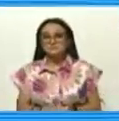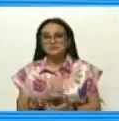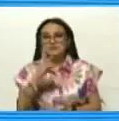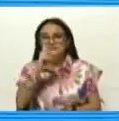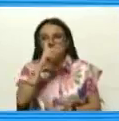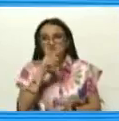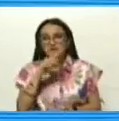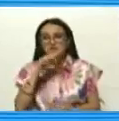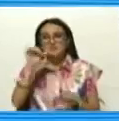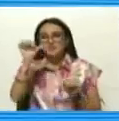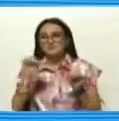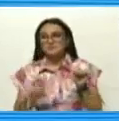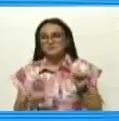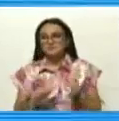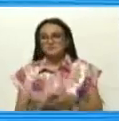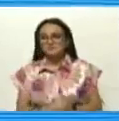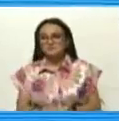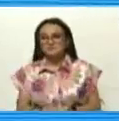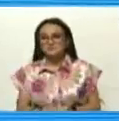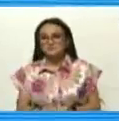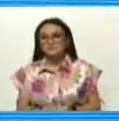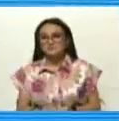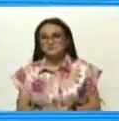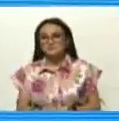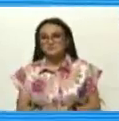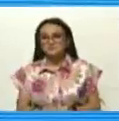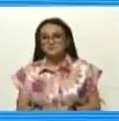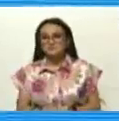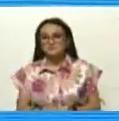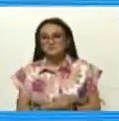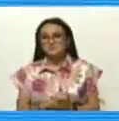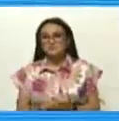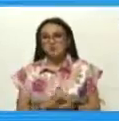3 años hablaban aquí, ¿cómo se llama esto? De gobierno de transición.